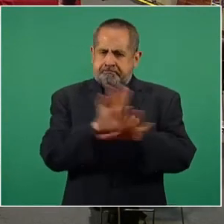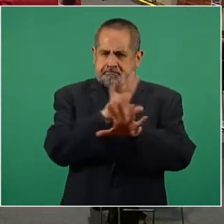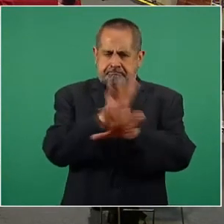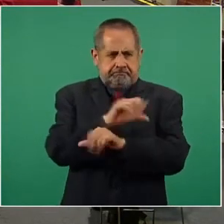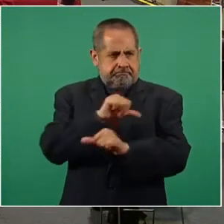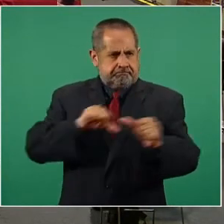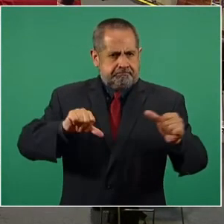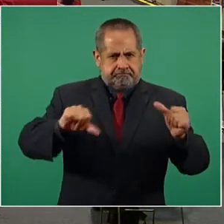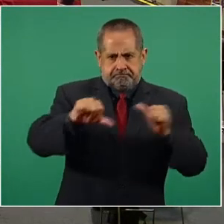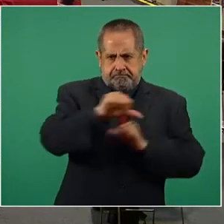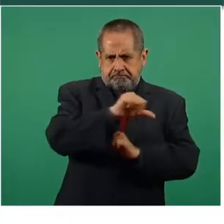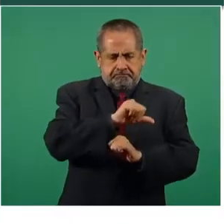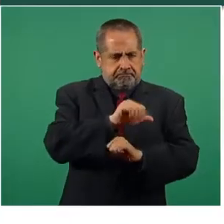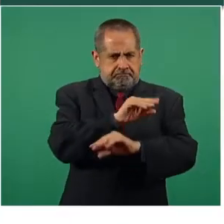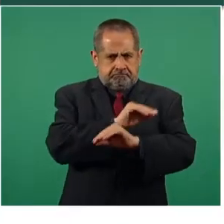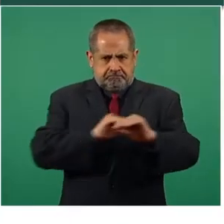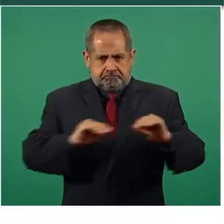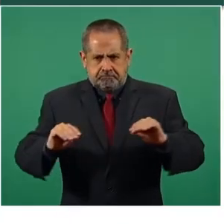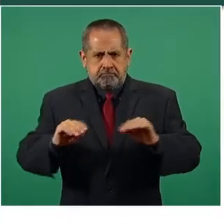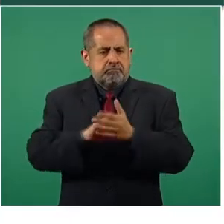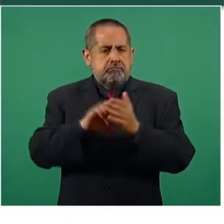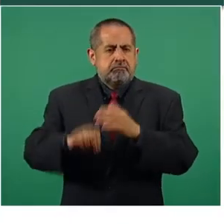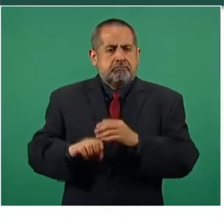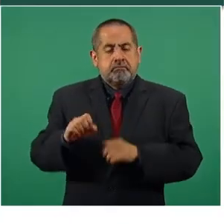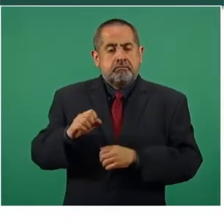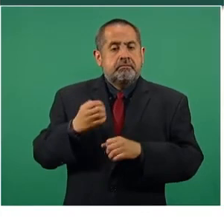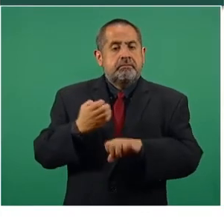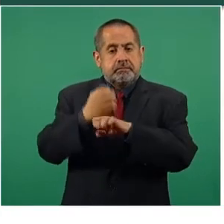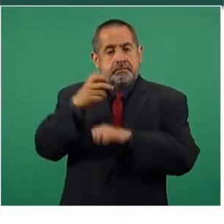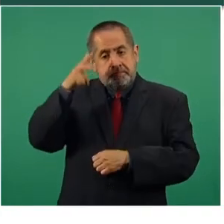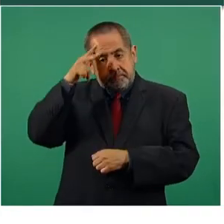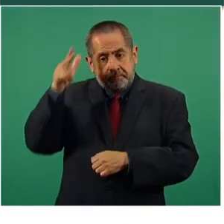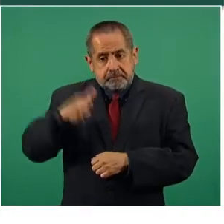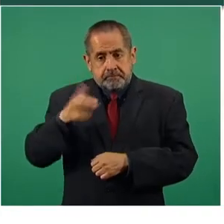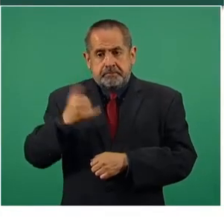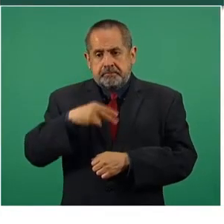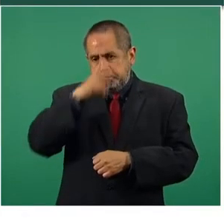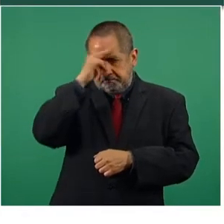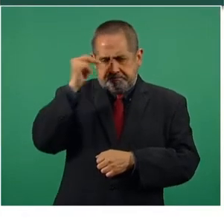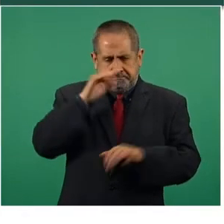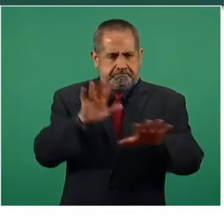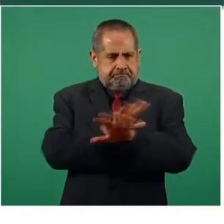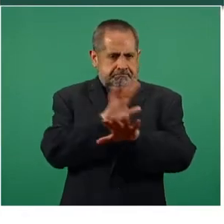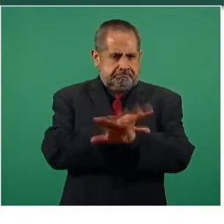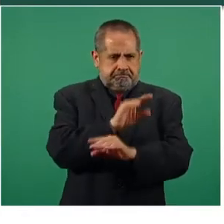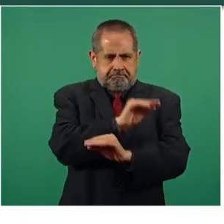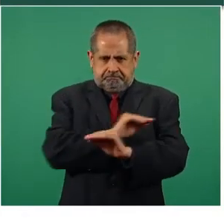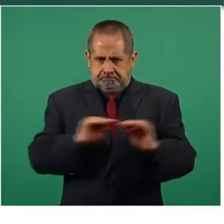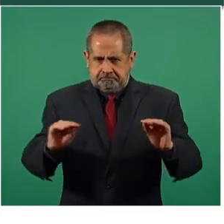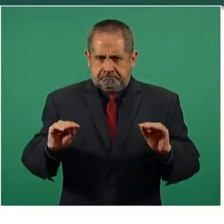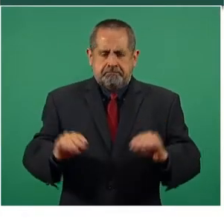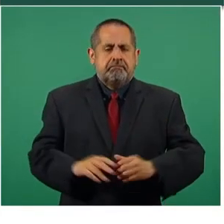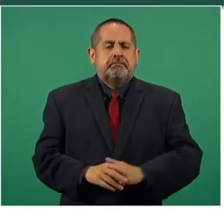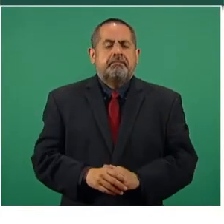ocasión tuvimos dos, en el estado de Hidalgo y en el estado de Nayarit. Adelante.